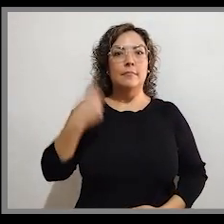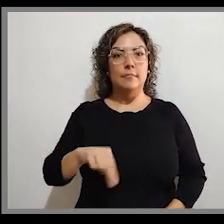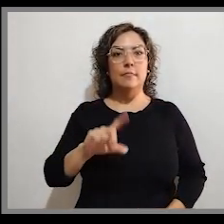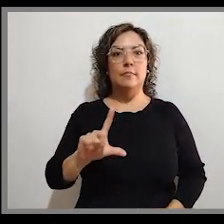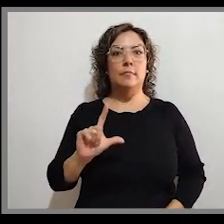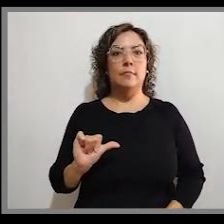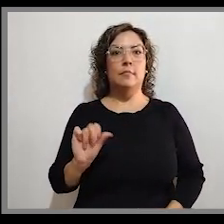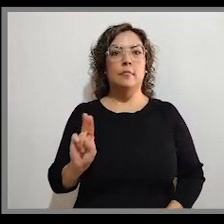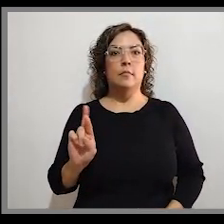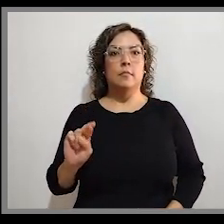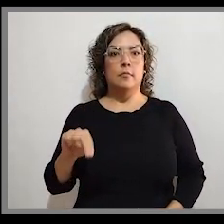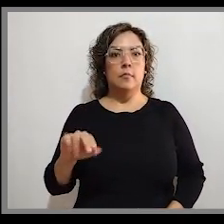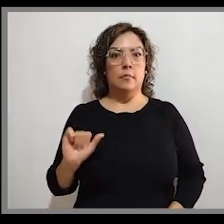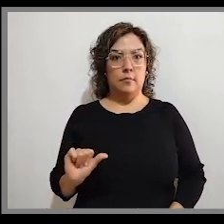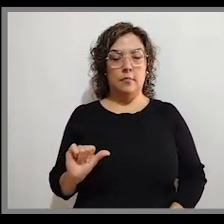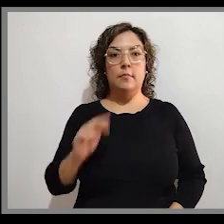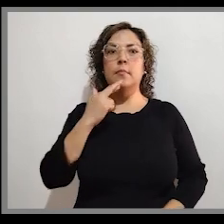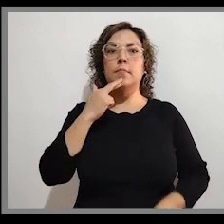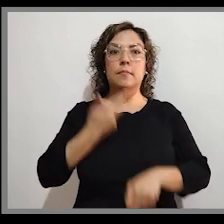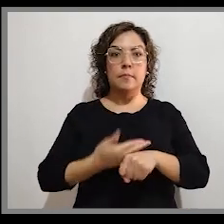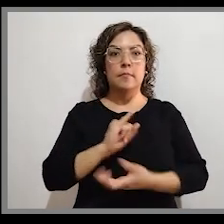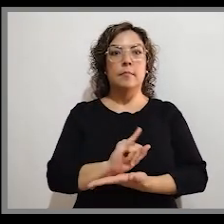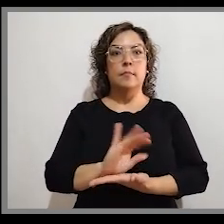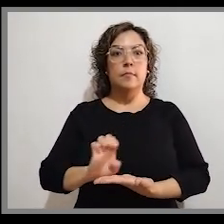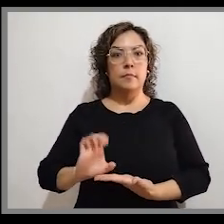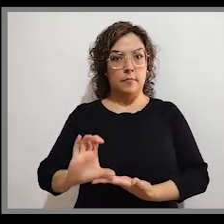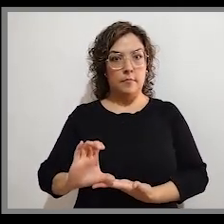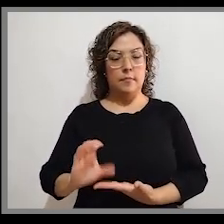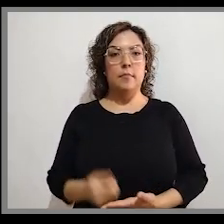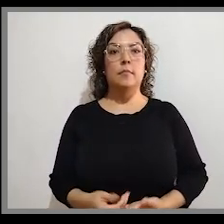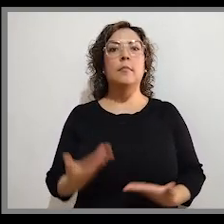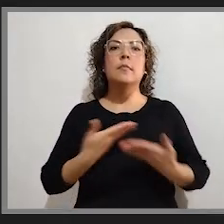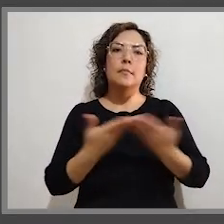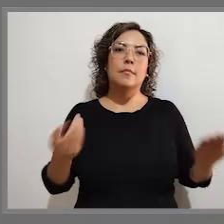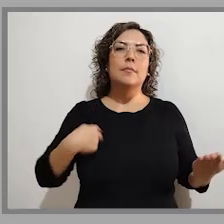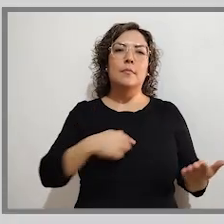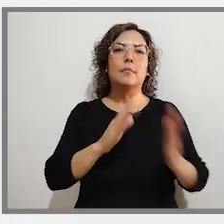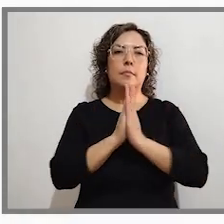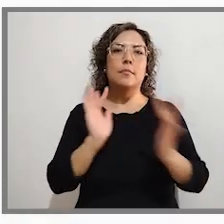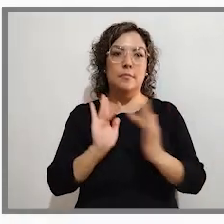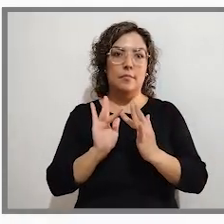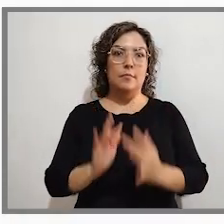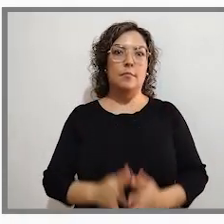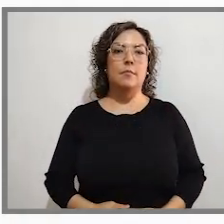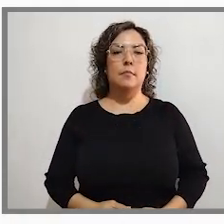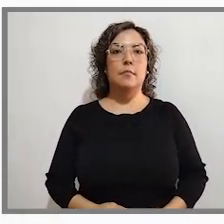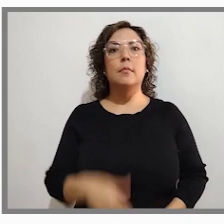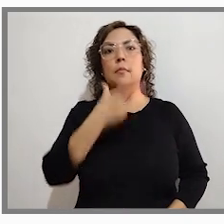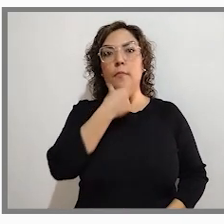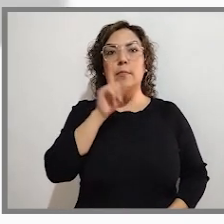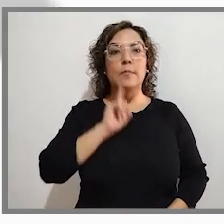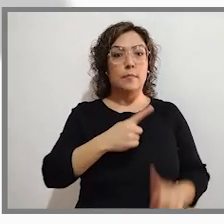producción del Instituto Electoral de Coahuila. Como siempre, les saludamos y le invitamos a que se quede con nosotros. Protagonistas de la